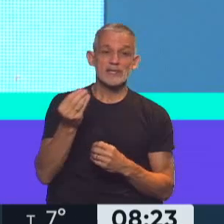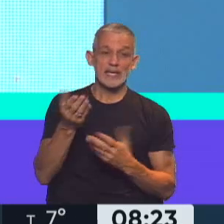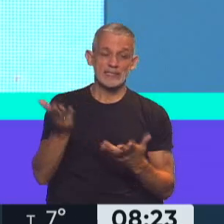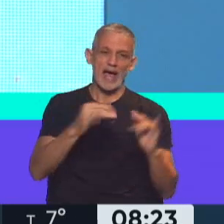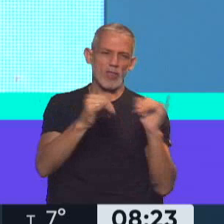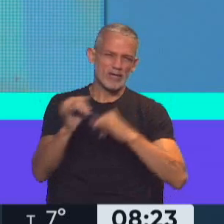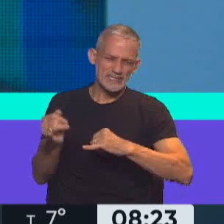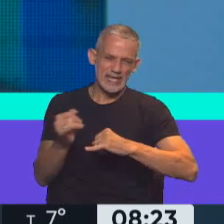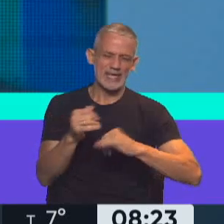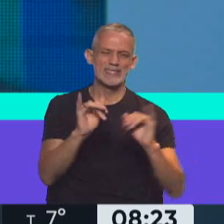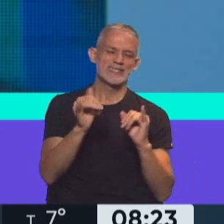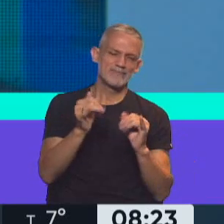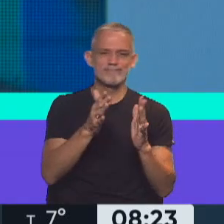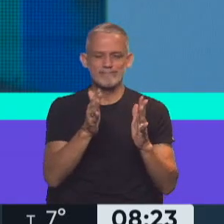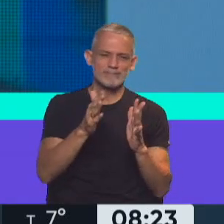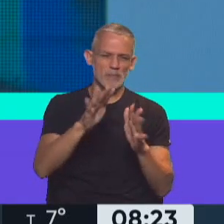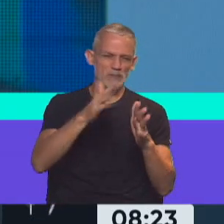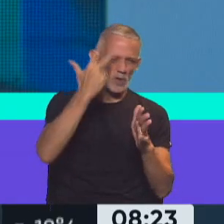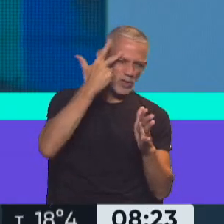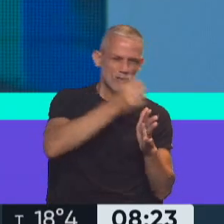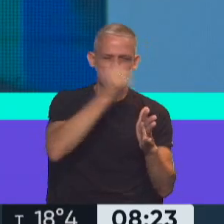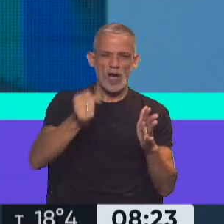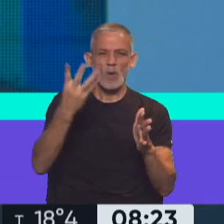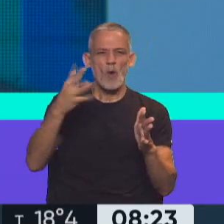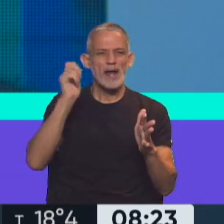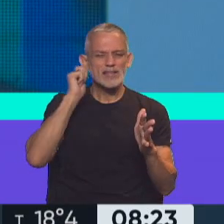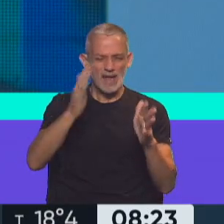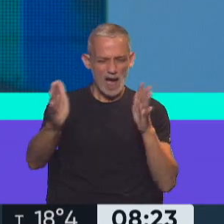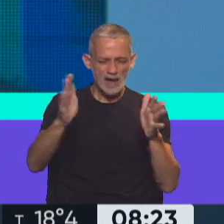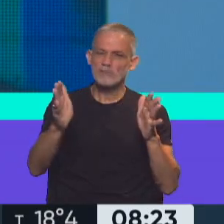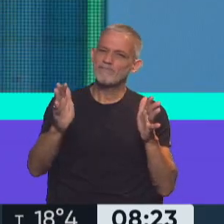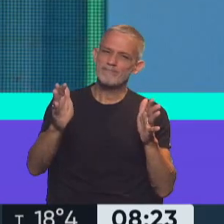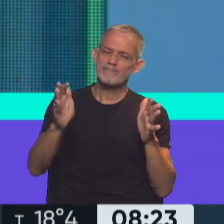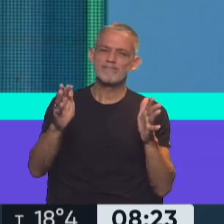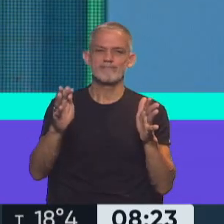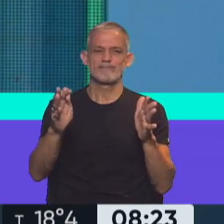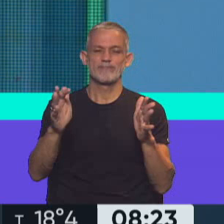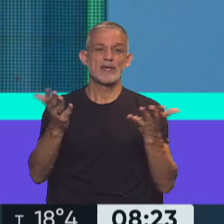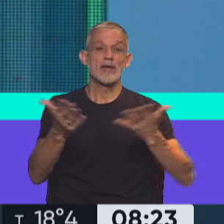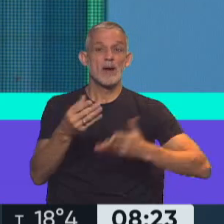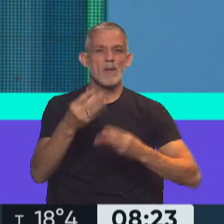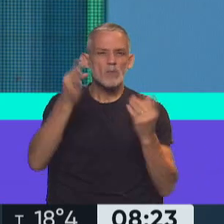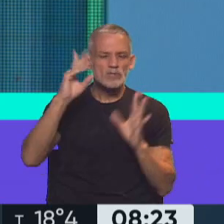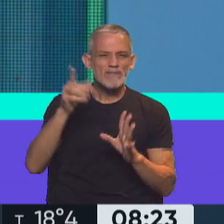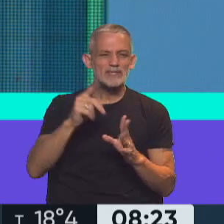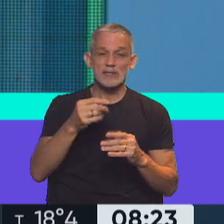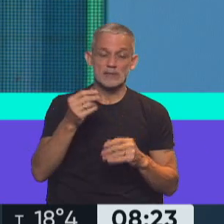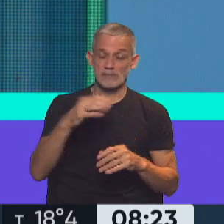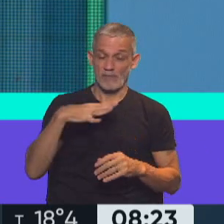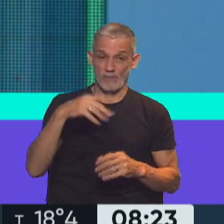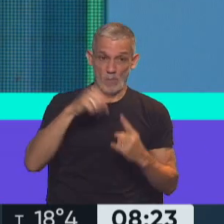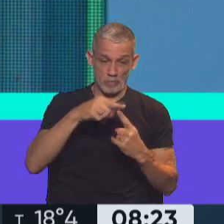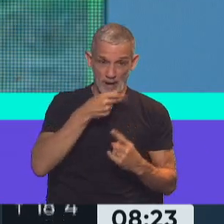adolescentes y jóvenes entre 18 y 40 años que en muchos casos no iniciaron el esquema